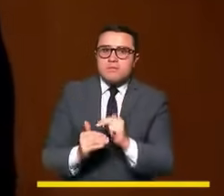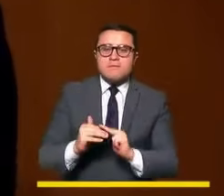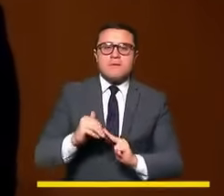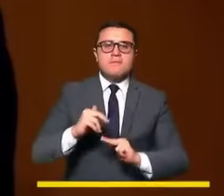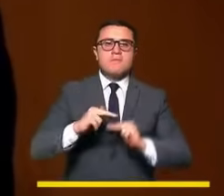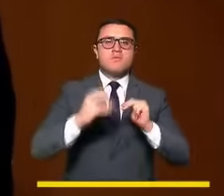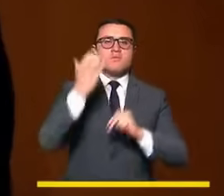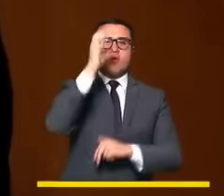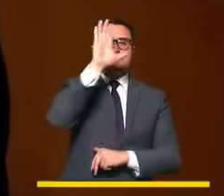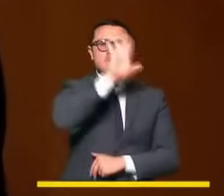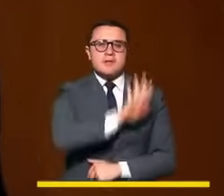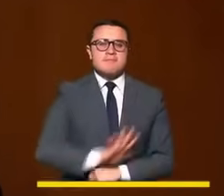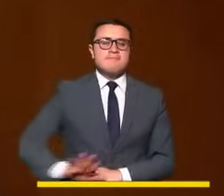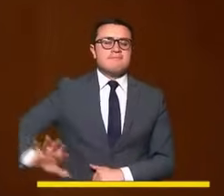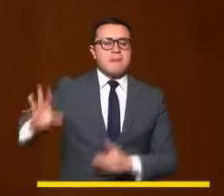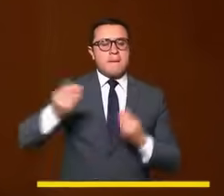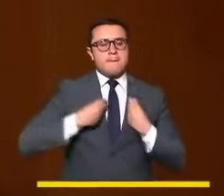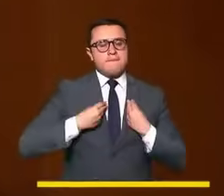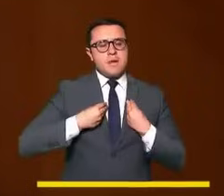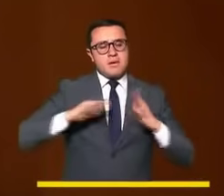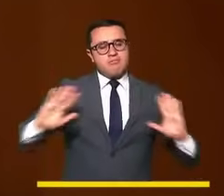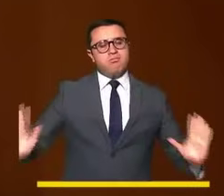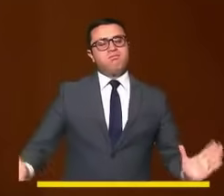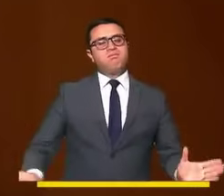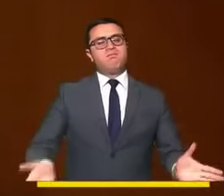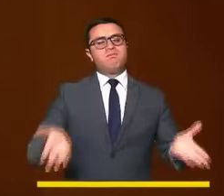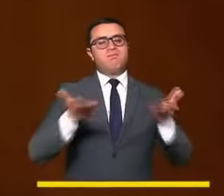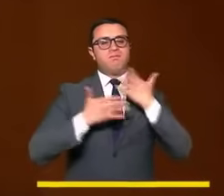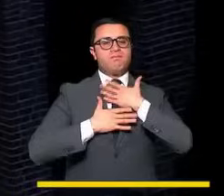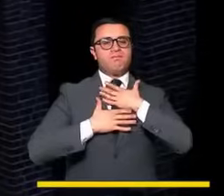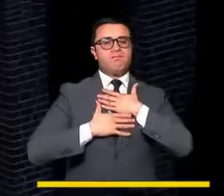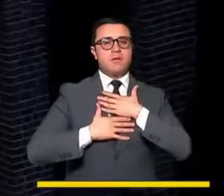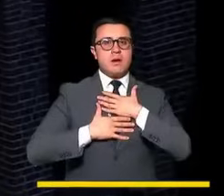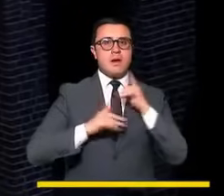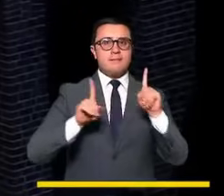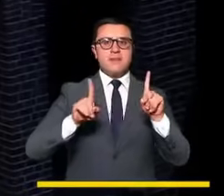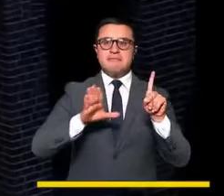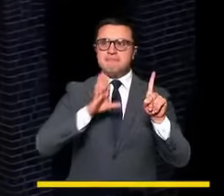un mejor vivir para los colombianos. Y eso implica una policía